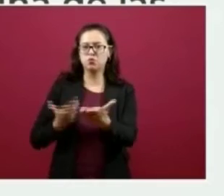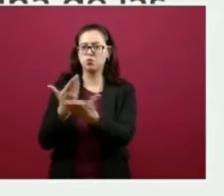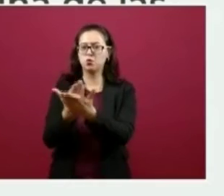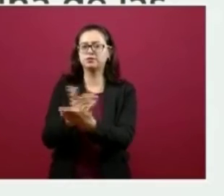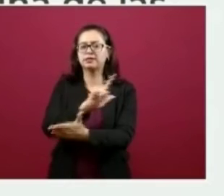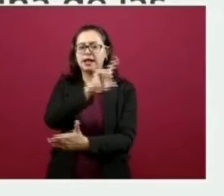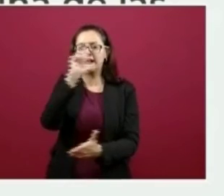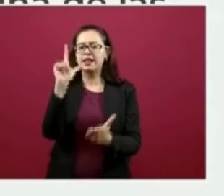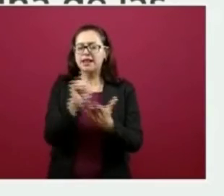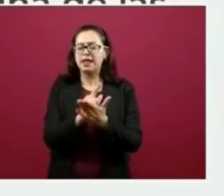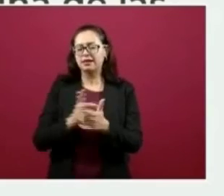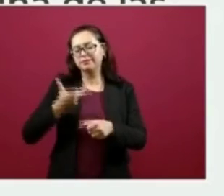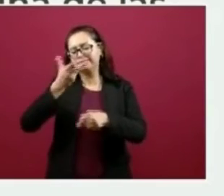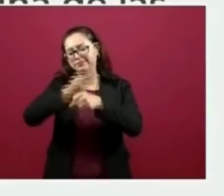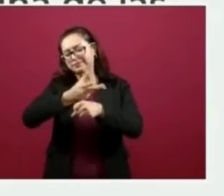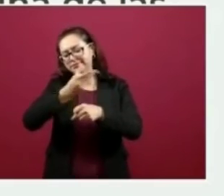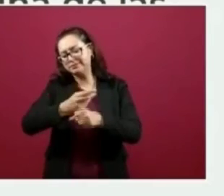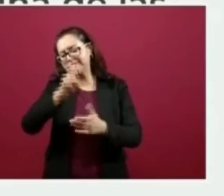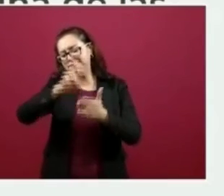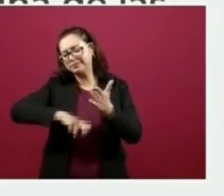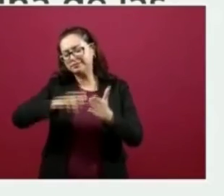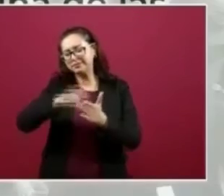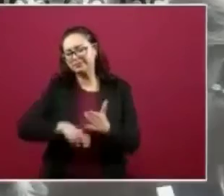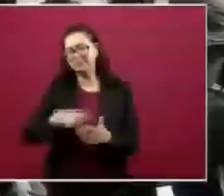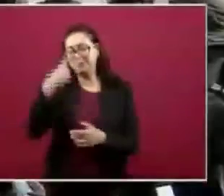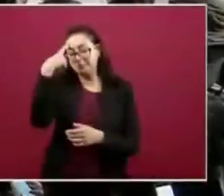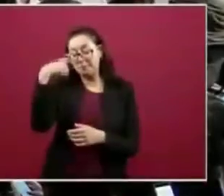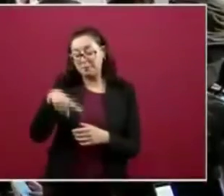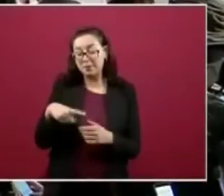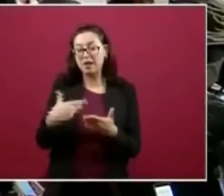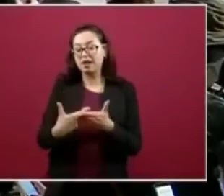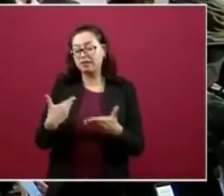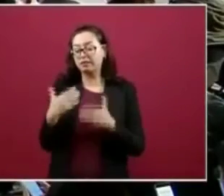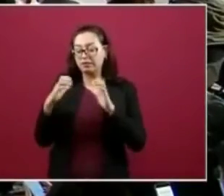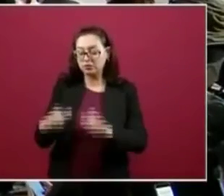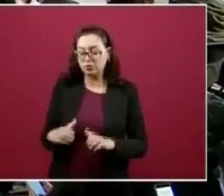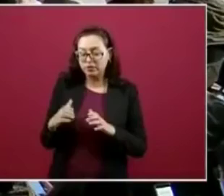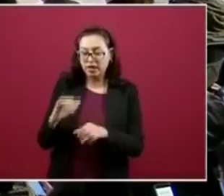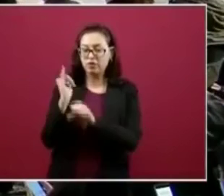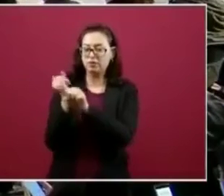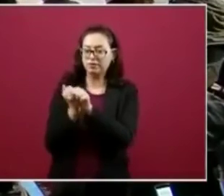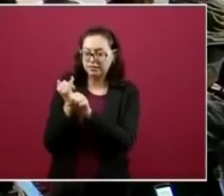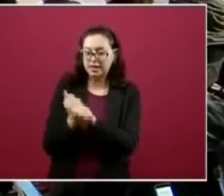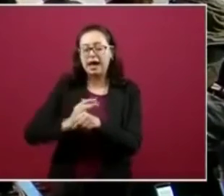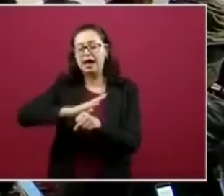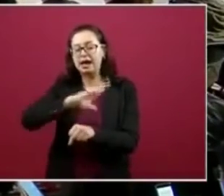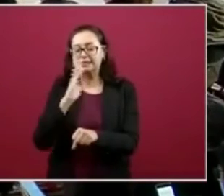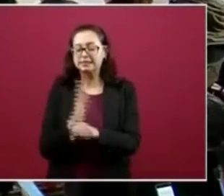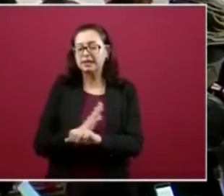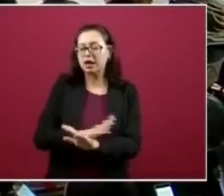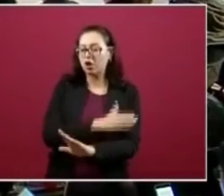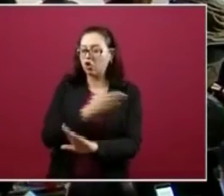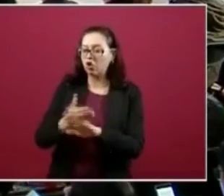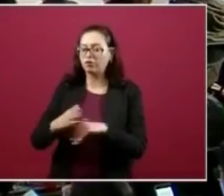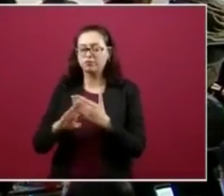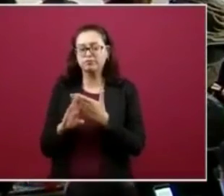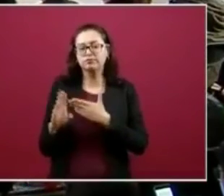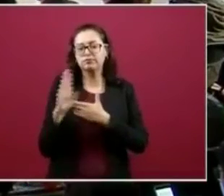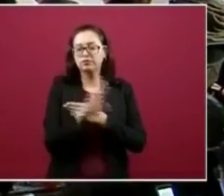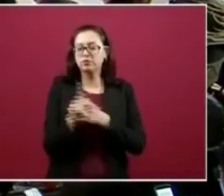para fortalecer la estrategia para prevenir, investigar, sancionar y reparar la violencia contra las